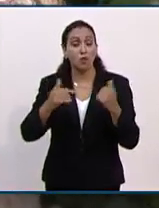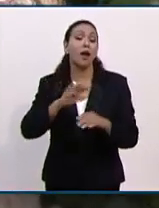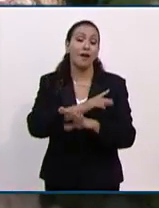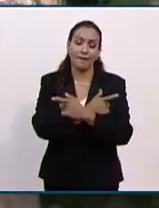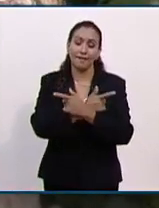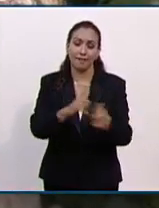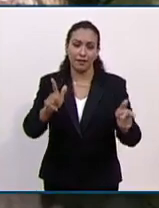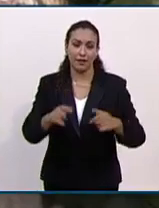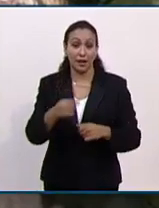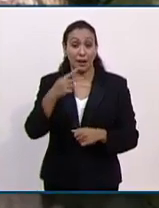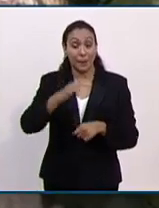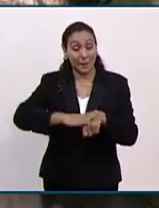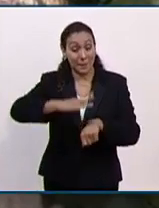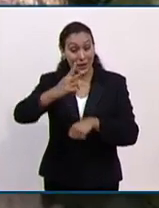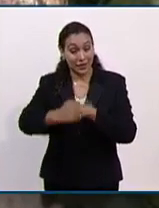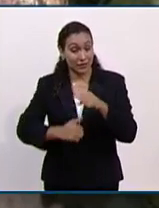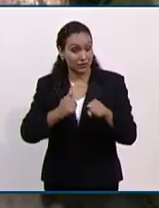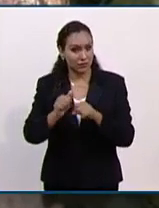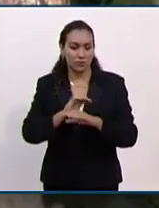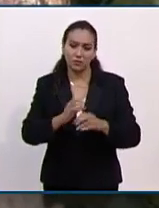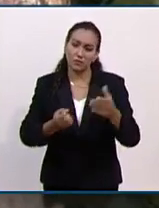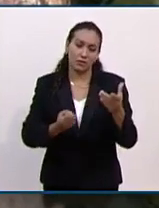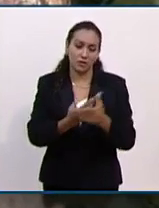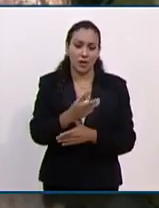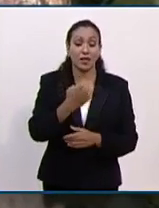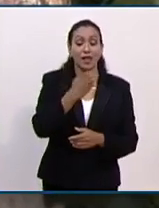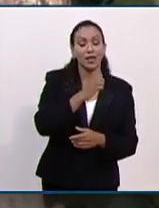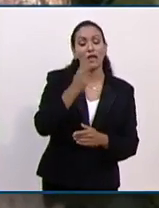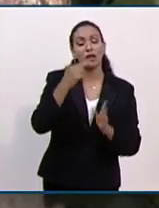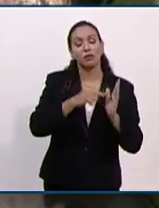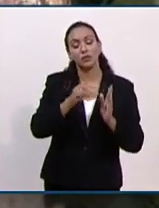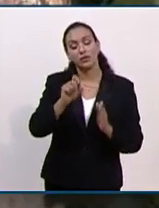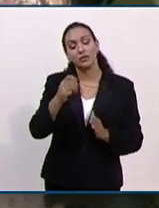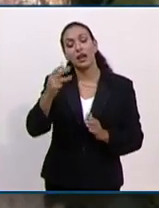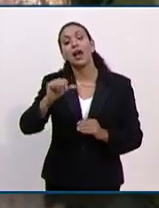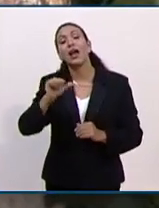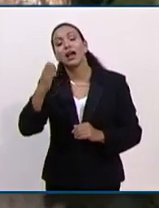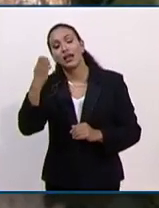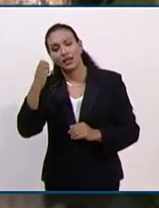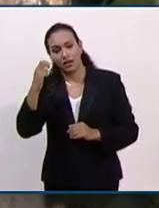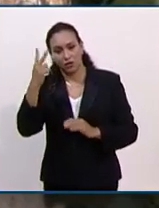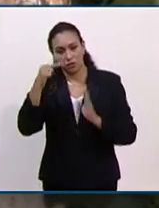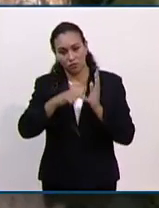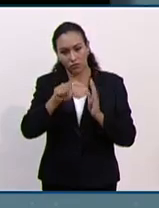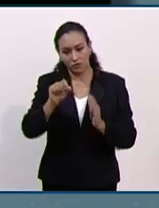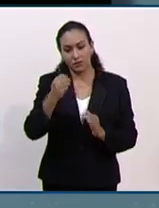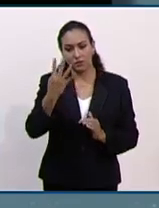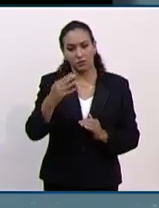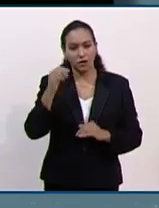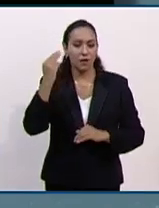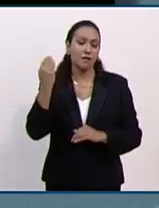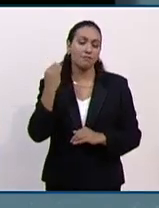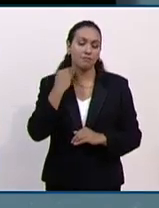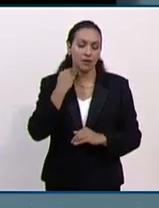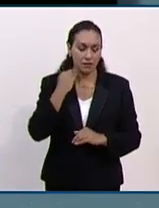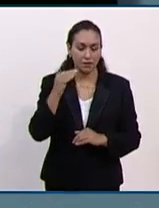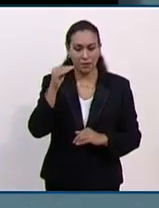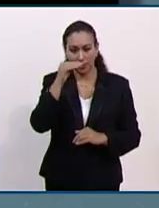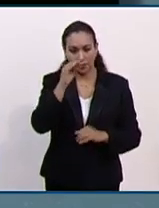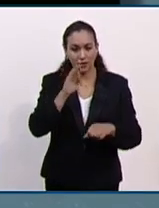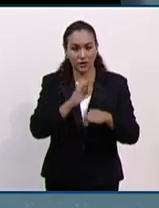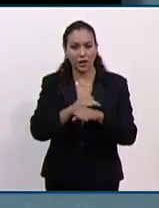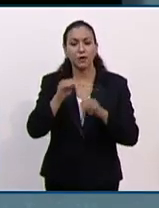penal. De enero de 2023 hasta febrero de 2024, la Defensoría Pública Federal ha